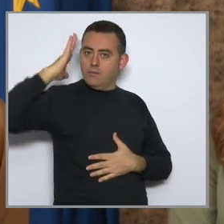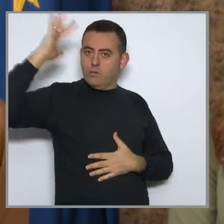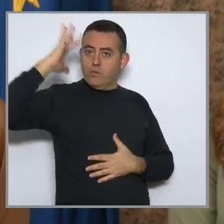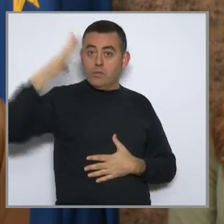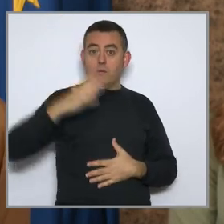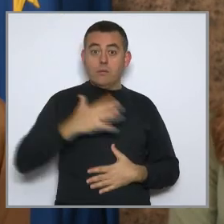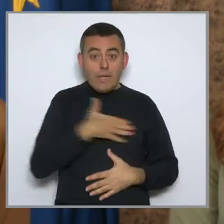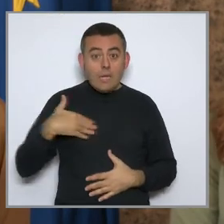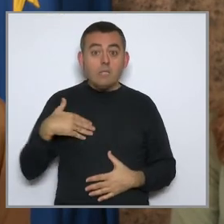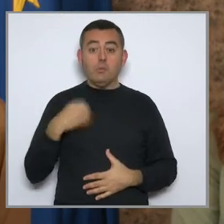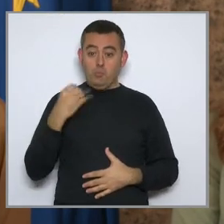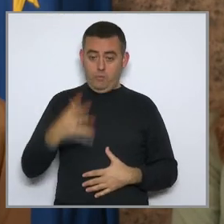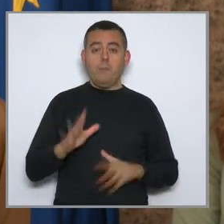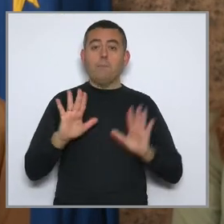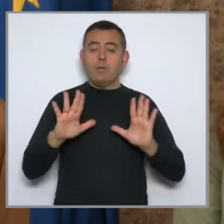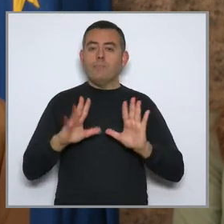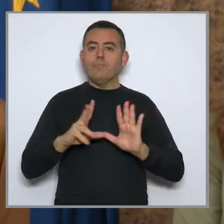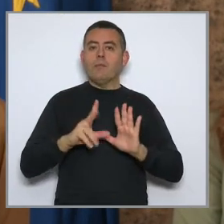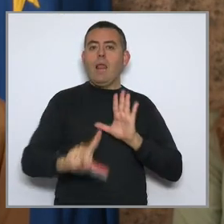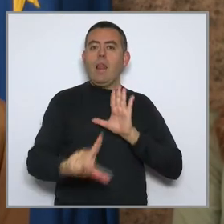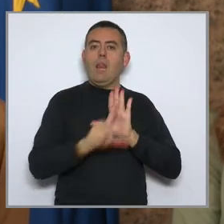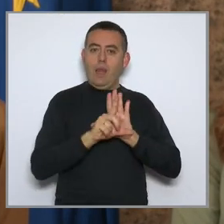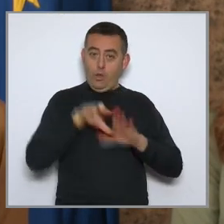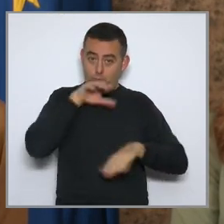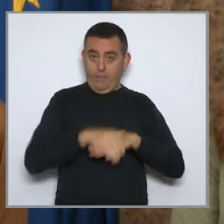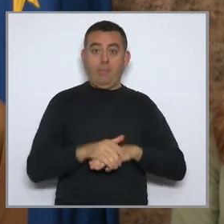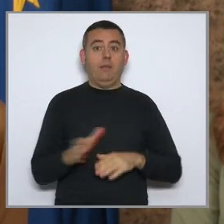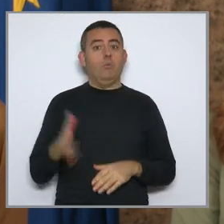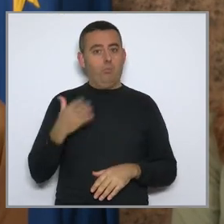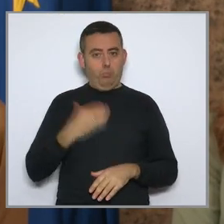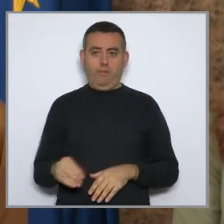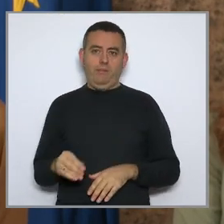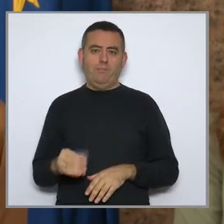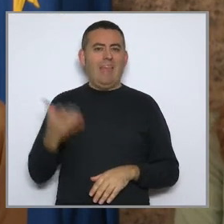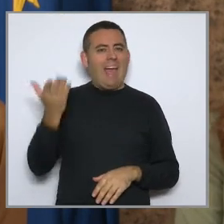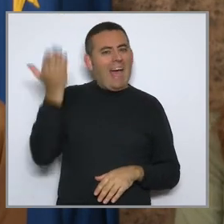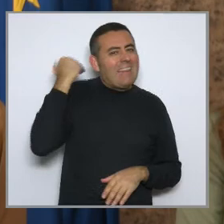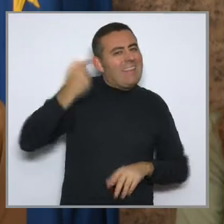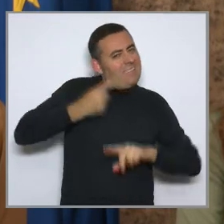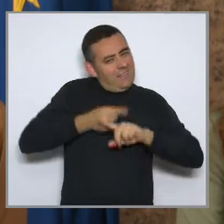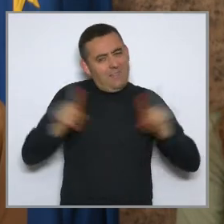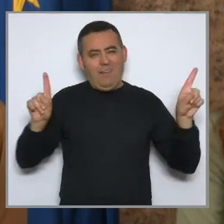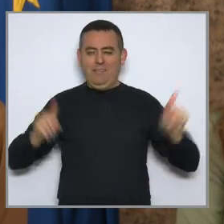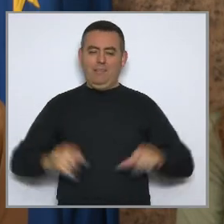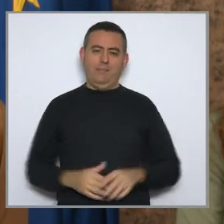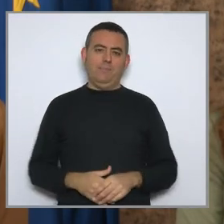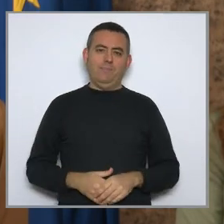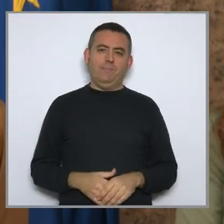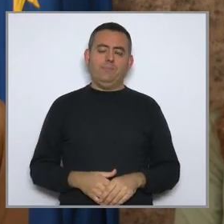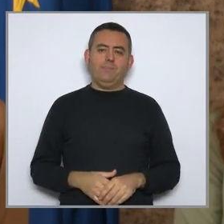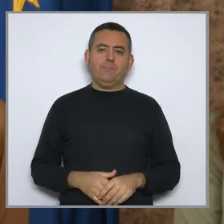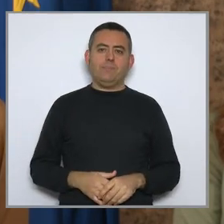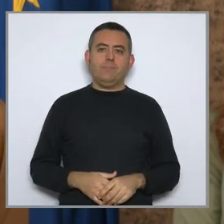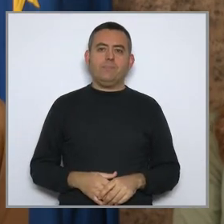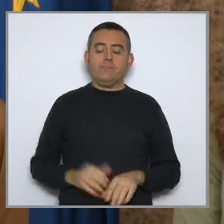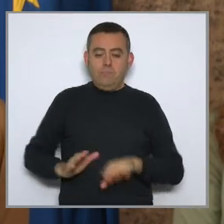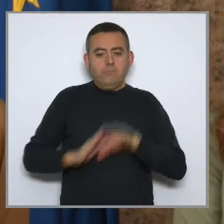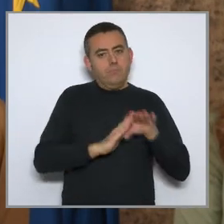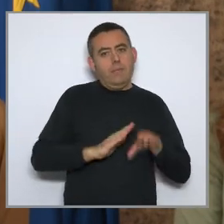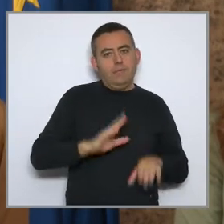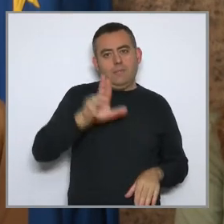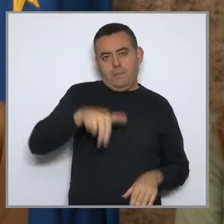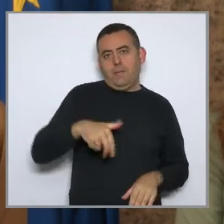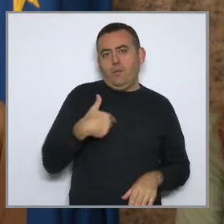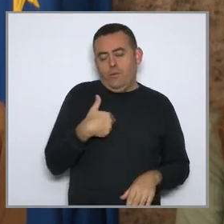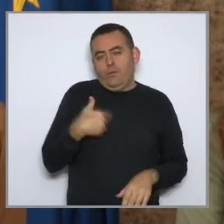creo que no hay ninguna equiparación posible. Otra cosa es que, evidentemente, a mí me gustaría, como saben, que